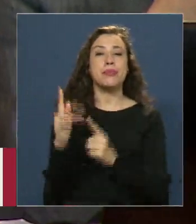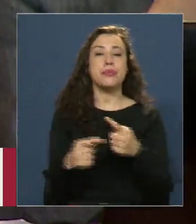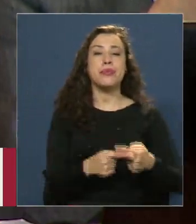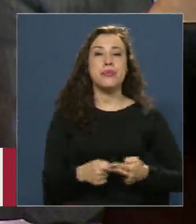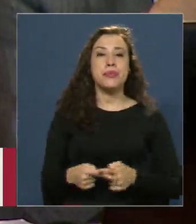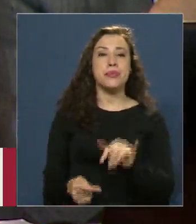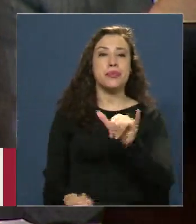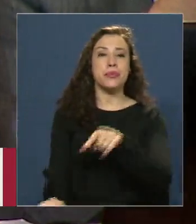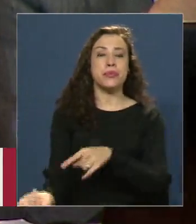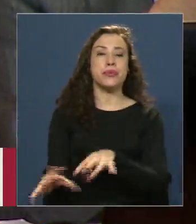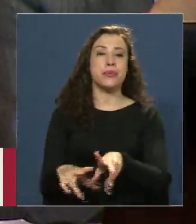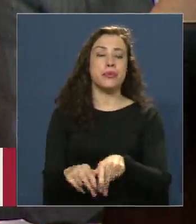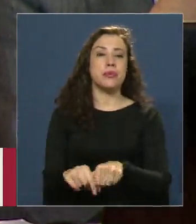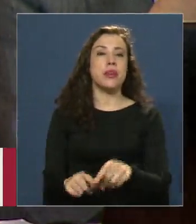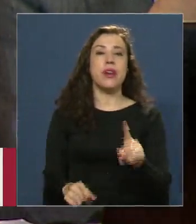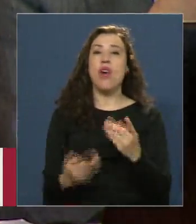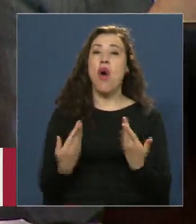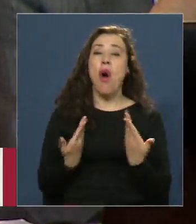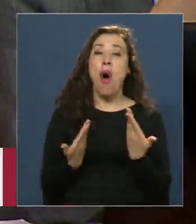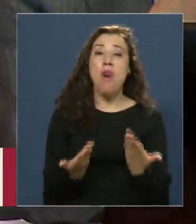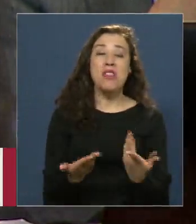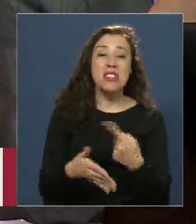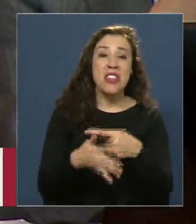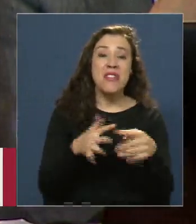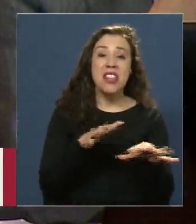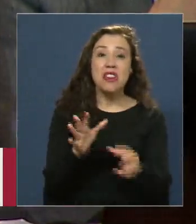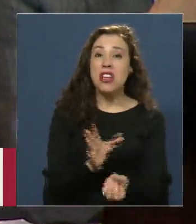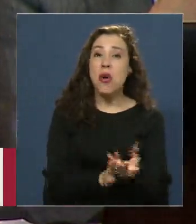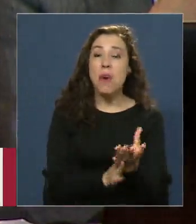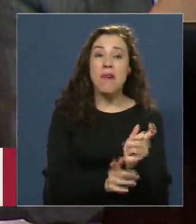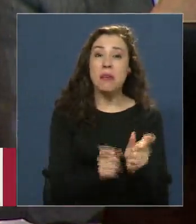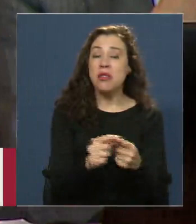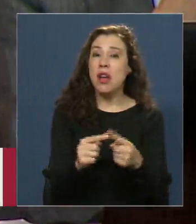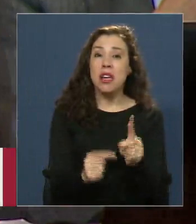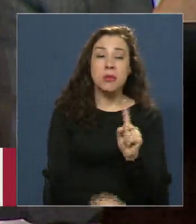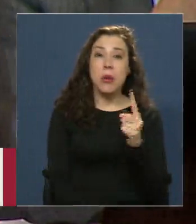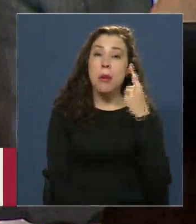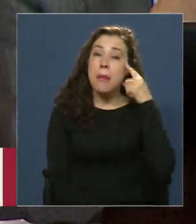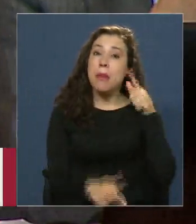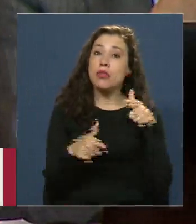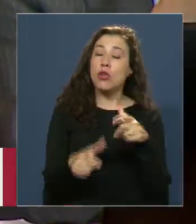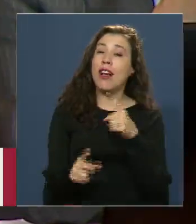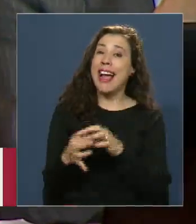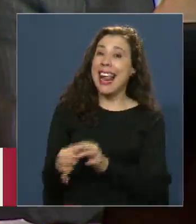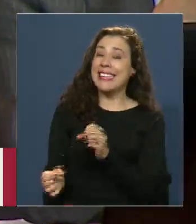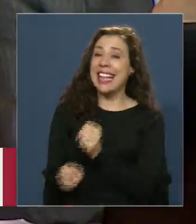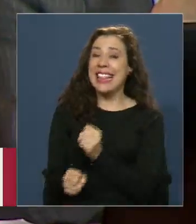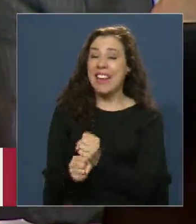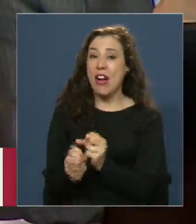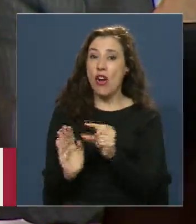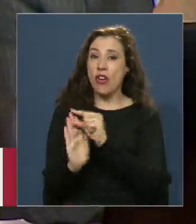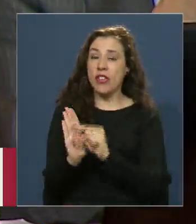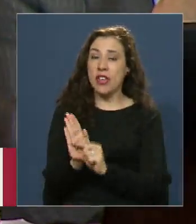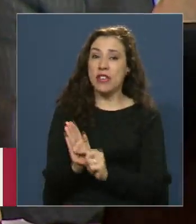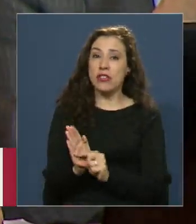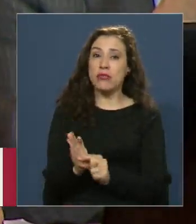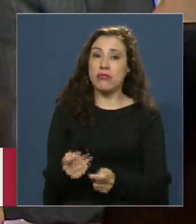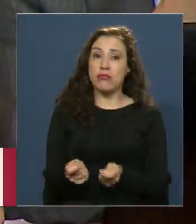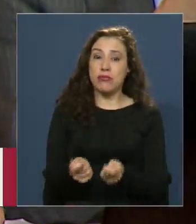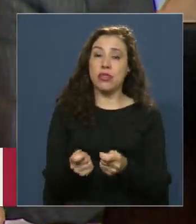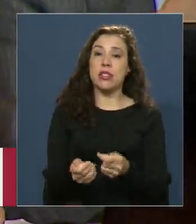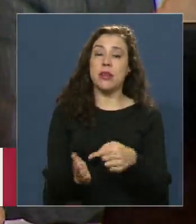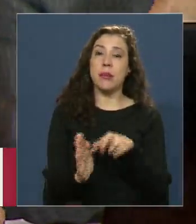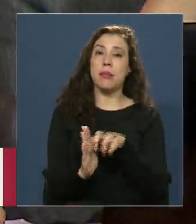y Familia y no ofrecía nada nuevo para la clase media. Afortunadamente, fruto del trabajo y las indicaciones presentadas al